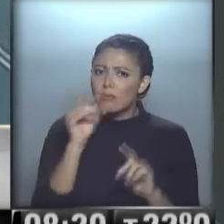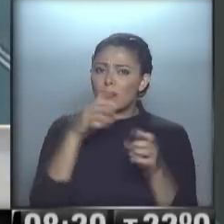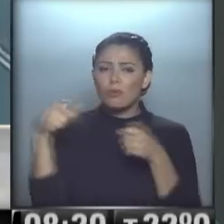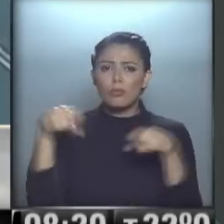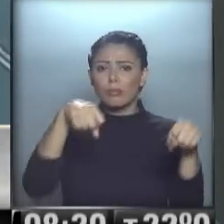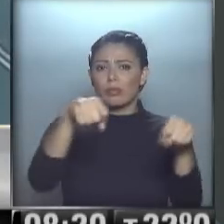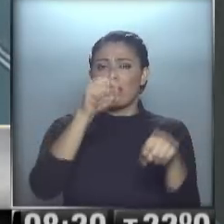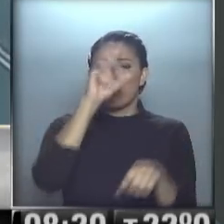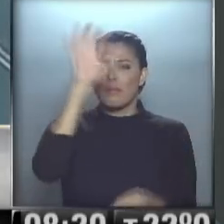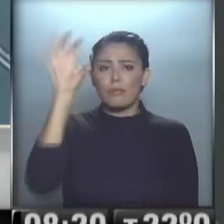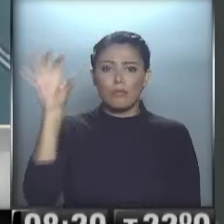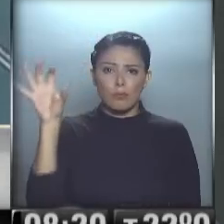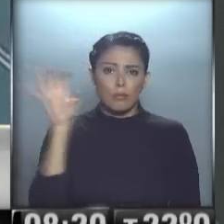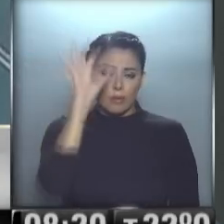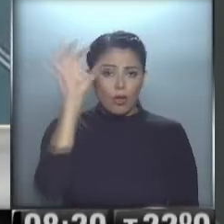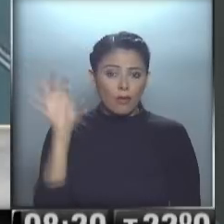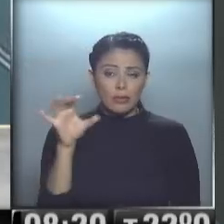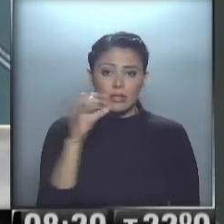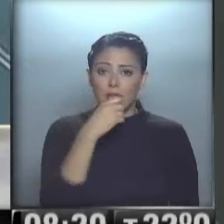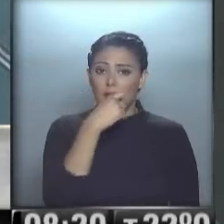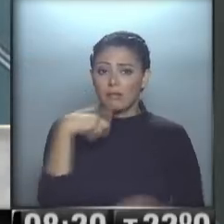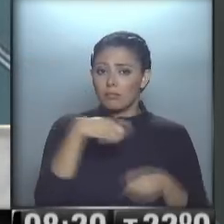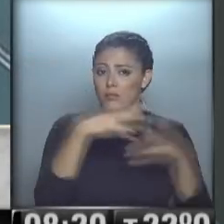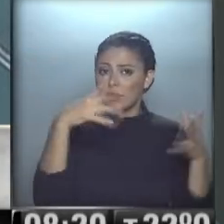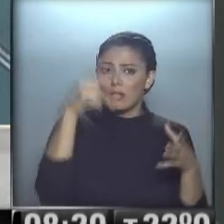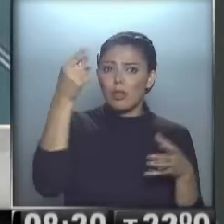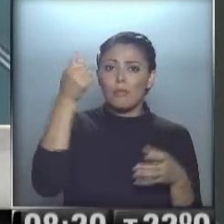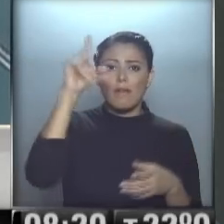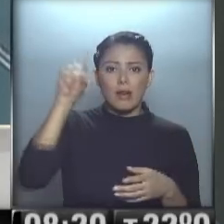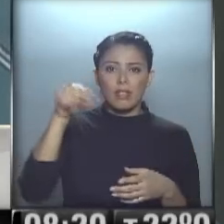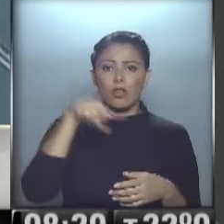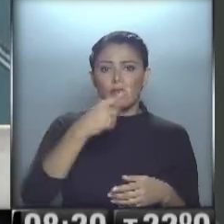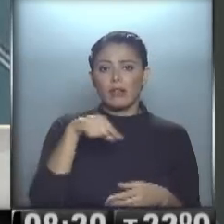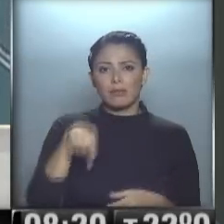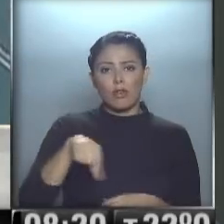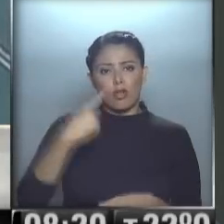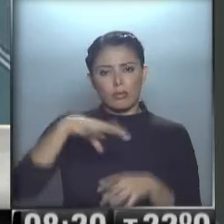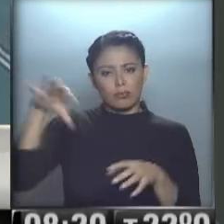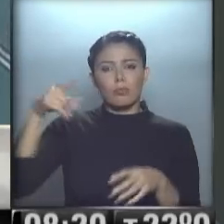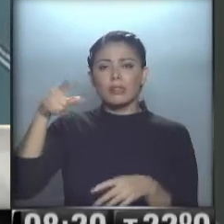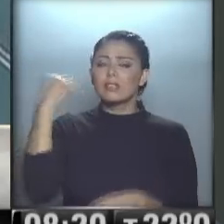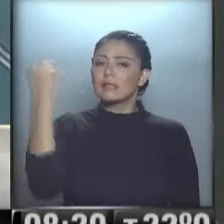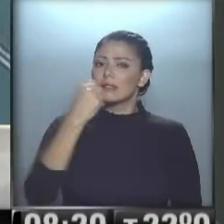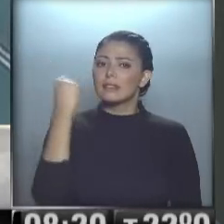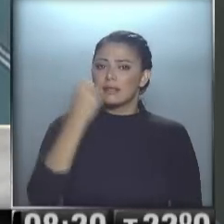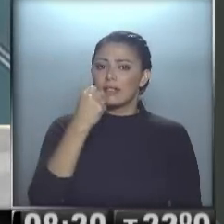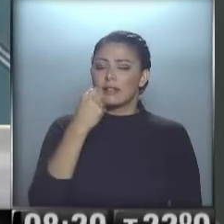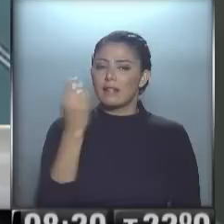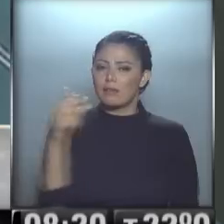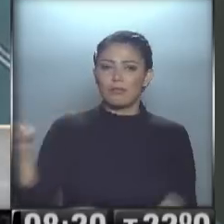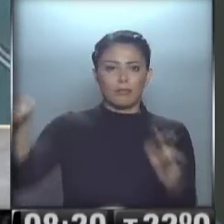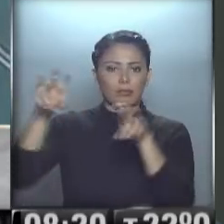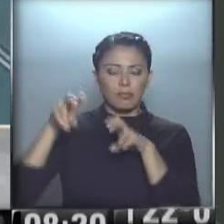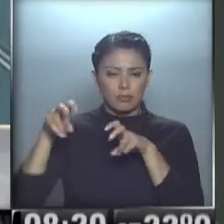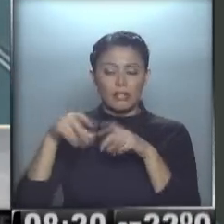tienen menores precios que las grandes cadenas por una razón muy sencilla porque ellos pretenden maximizar a expensas del consumidor y